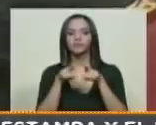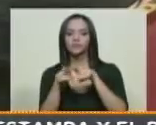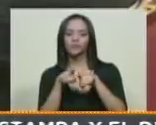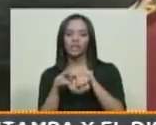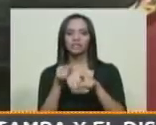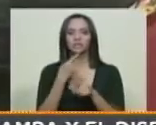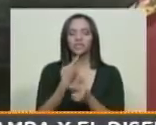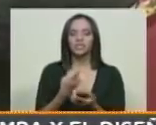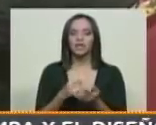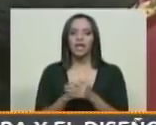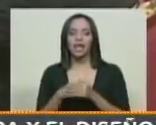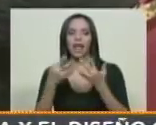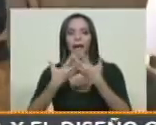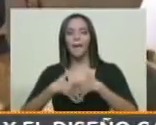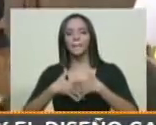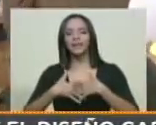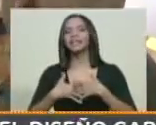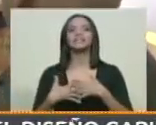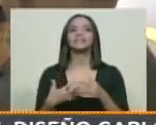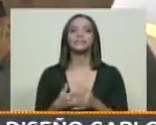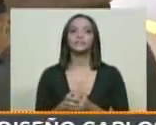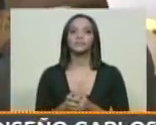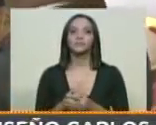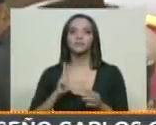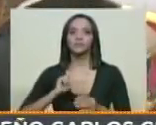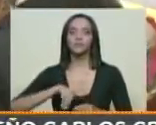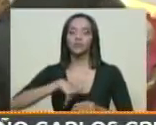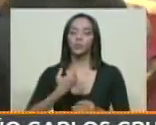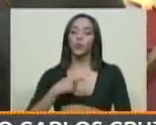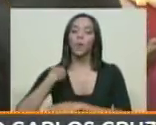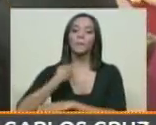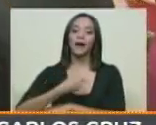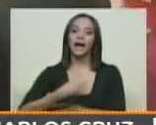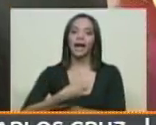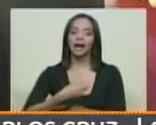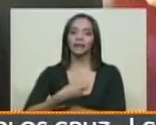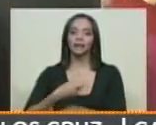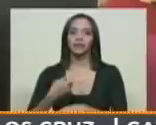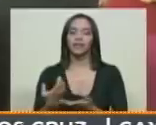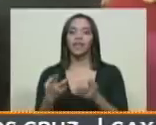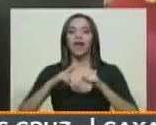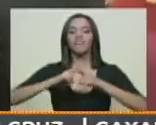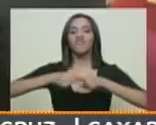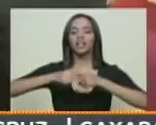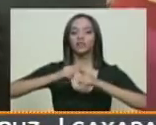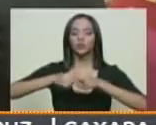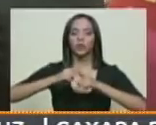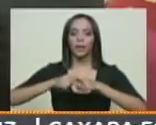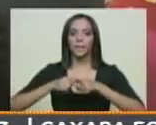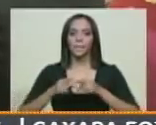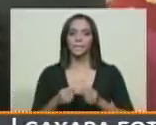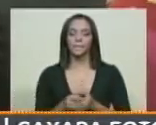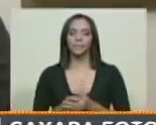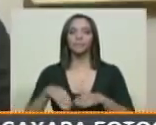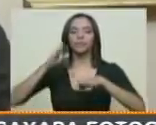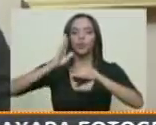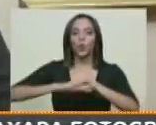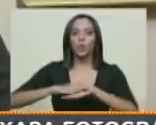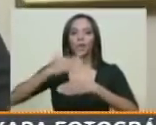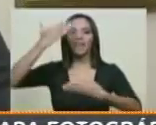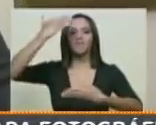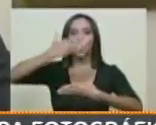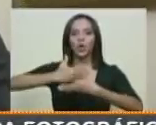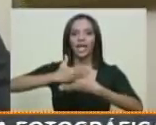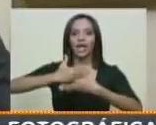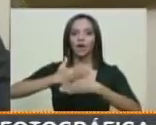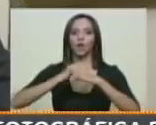la empresa Electrobras no ha podido pagar las facturas por culpa del bloqueo